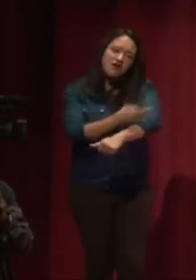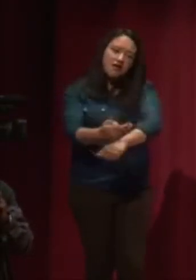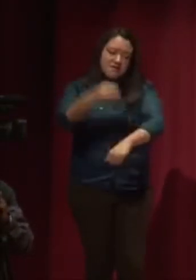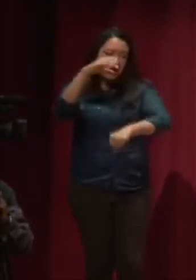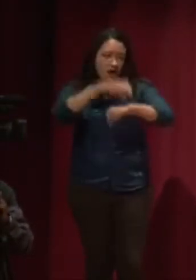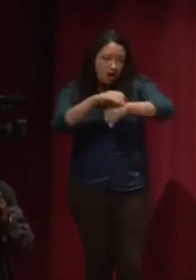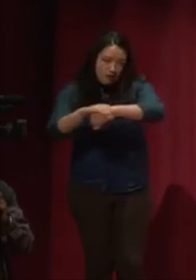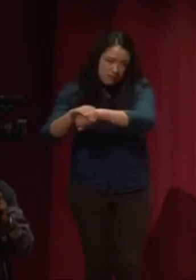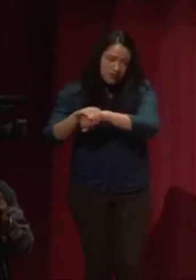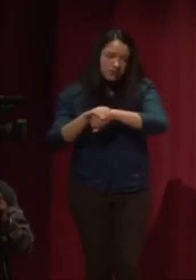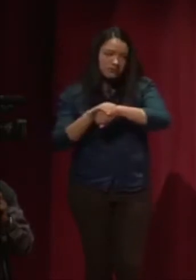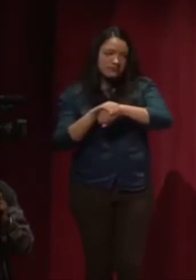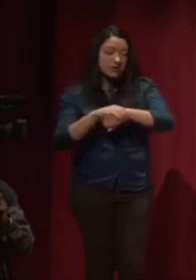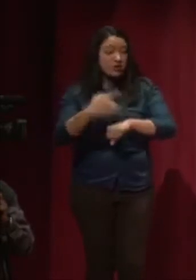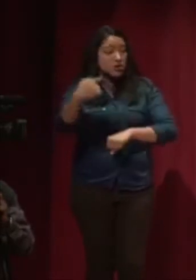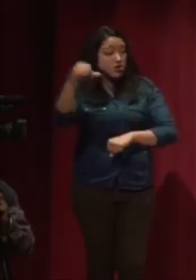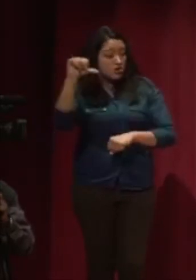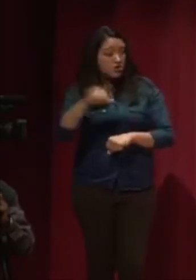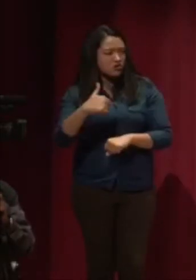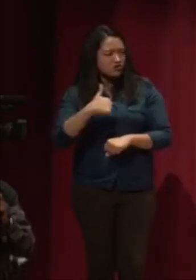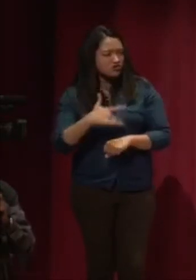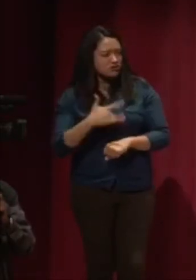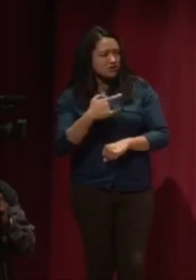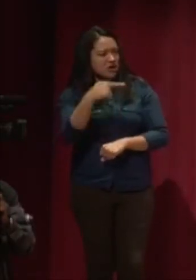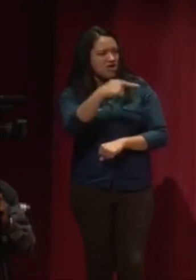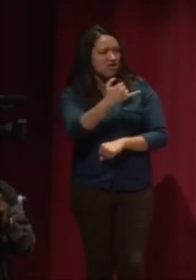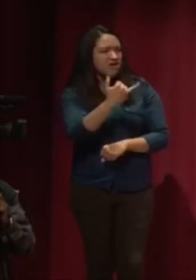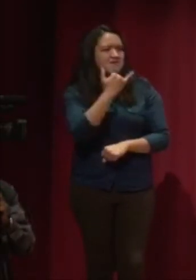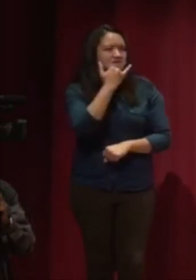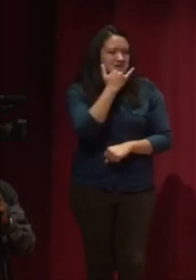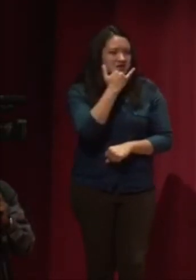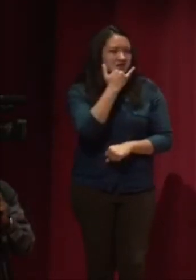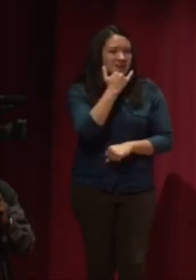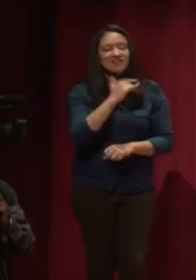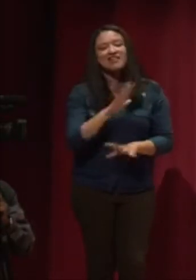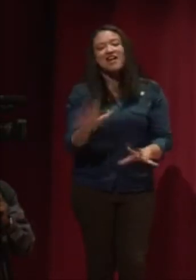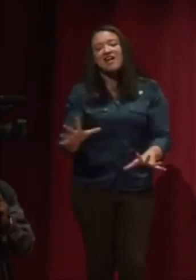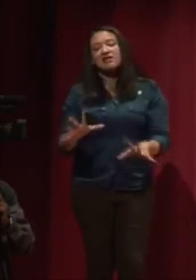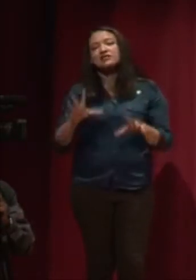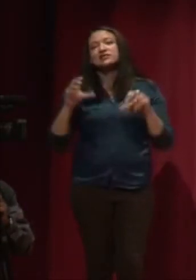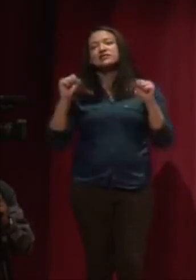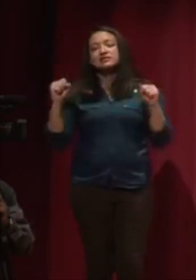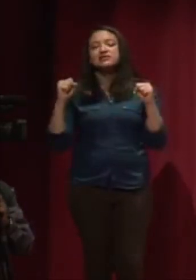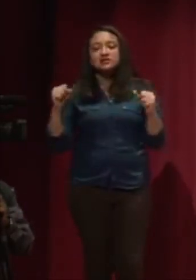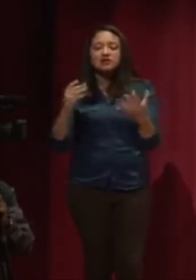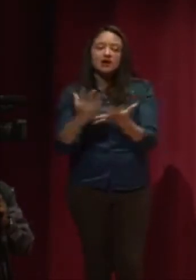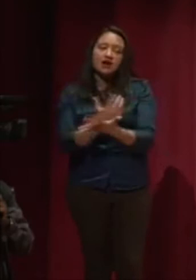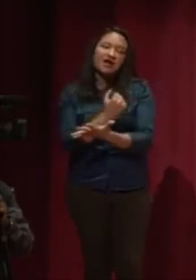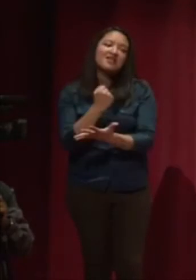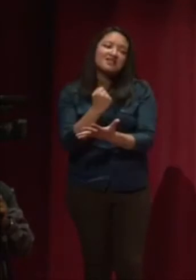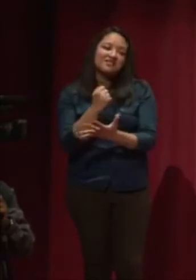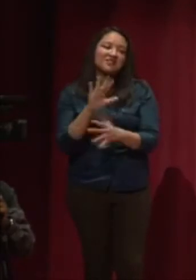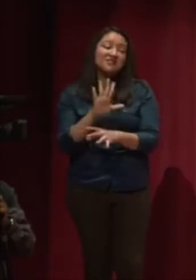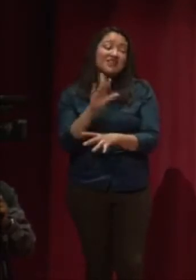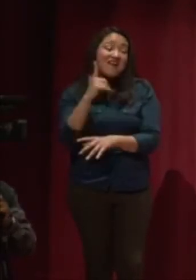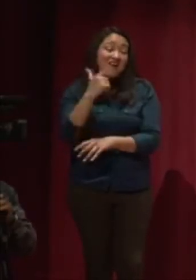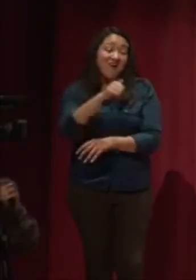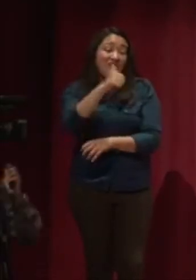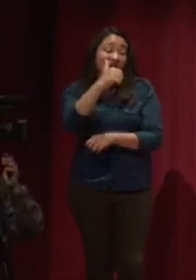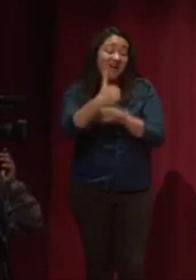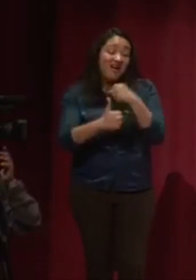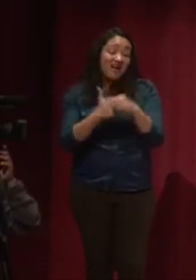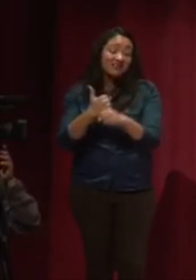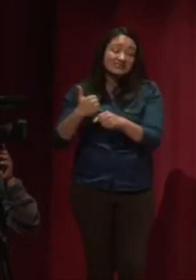amigos. Para mí, esta disculpa pública es una gran victoria porque cierra estos 11 años de